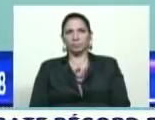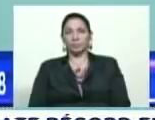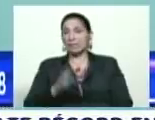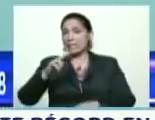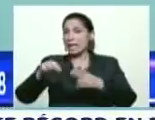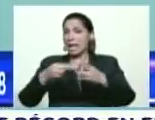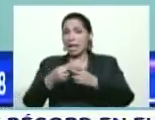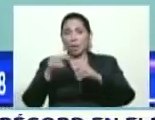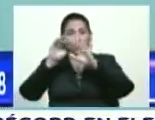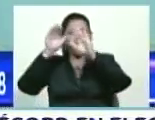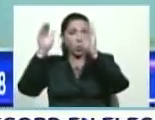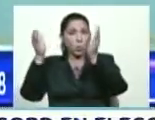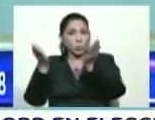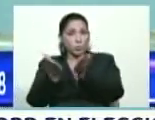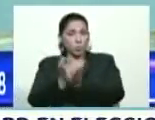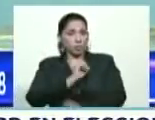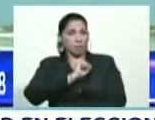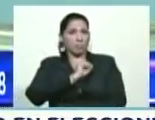mundo tema